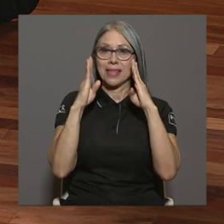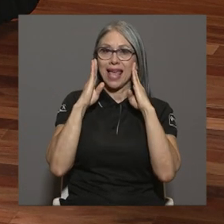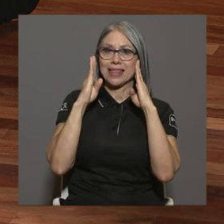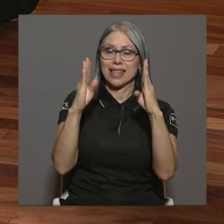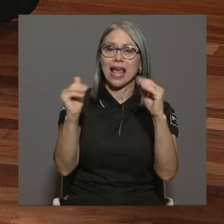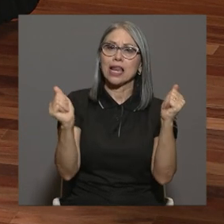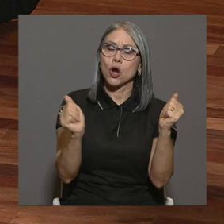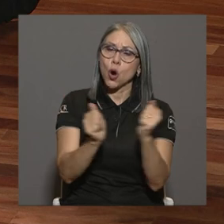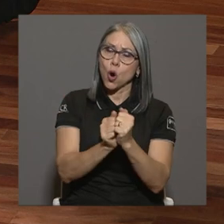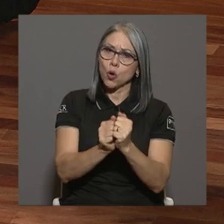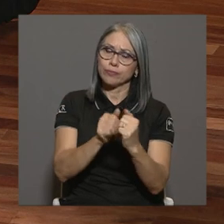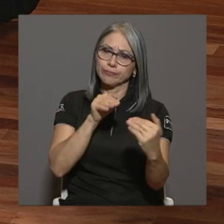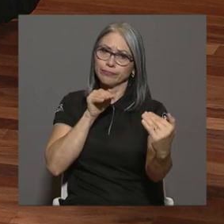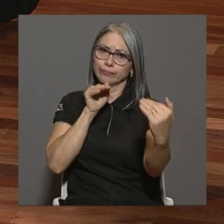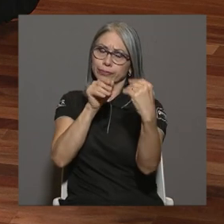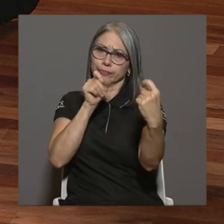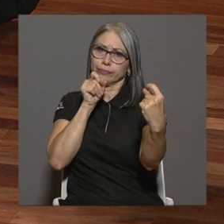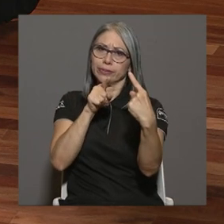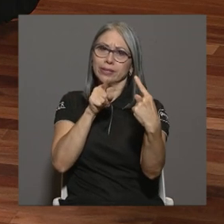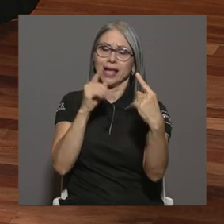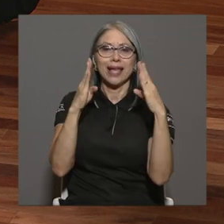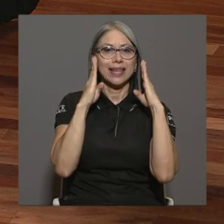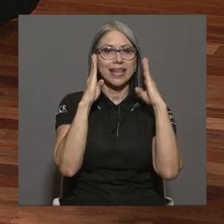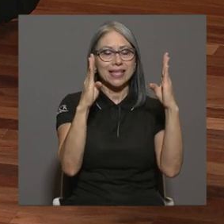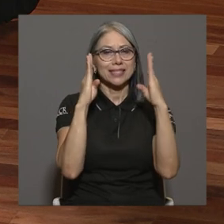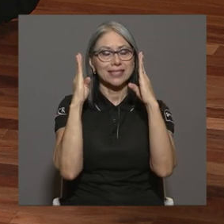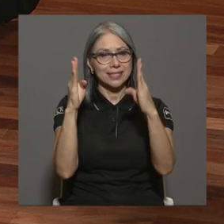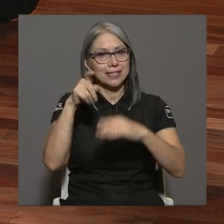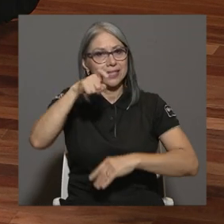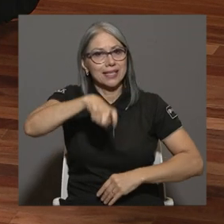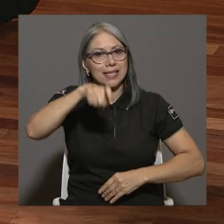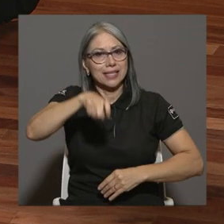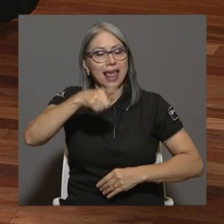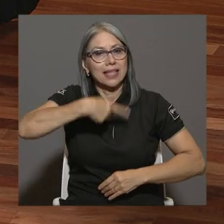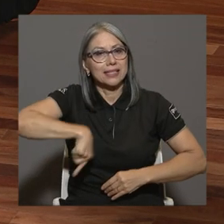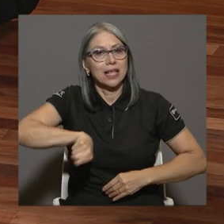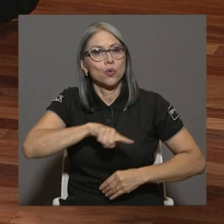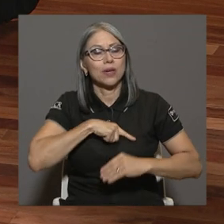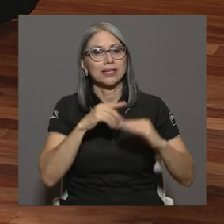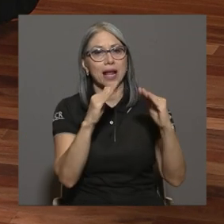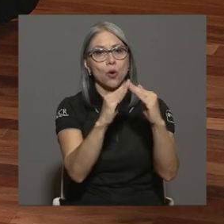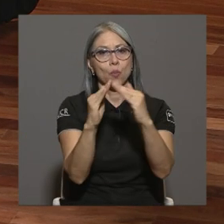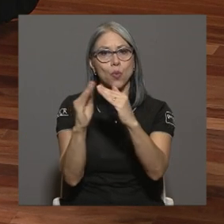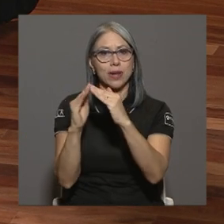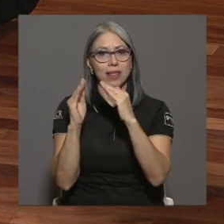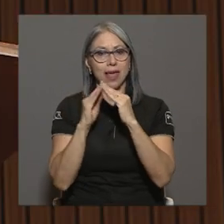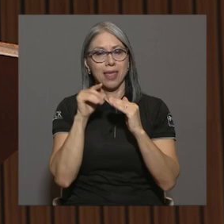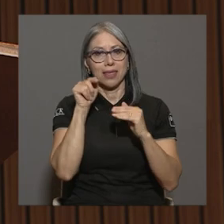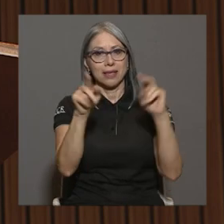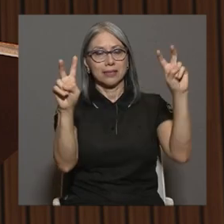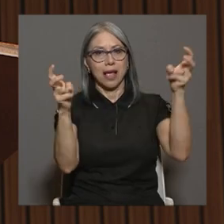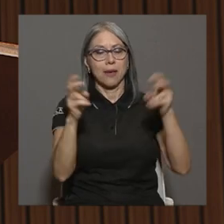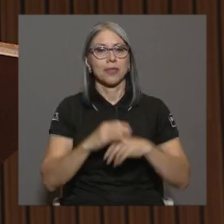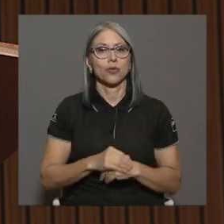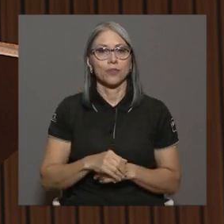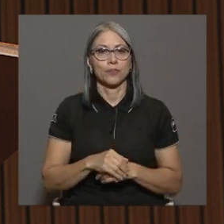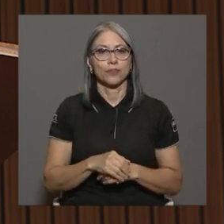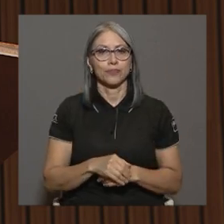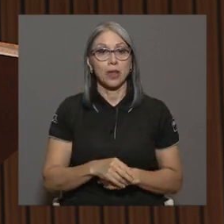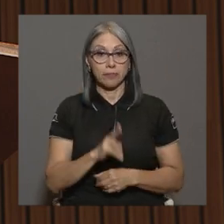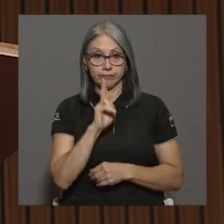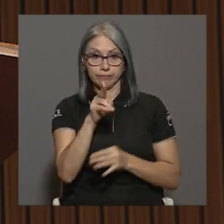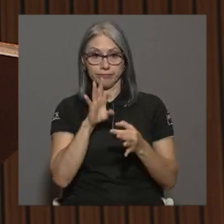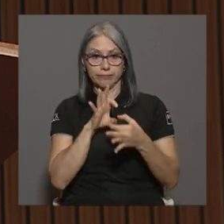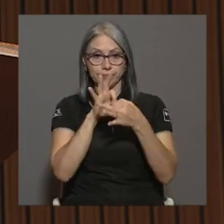muchísima empatía, las necesidades de nuestra comunidad en este ámbito. En esa línea,